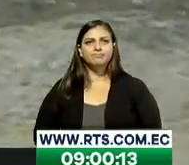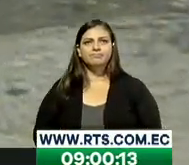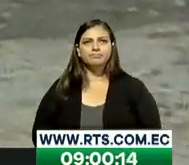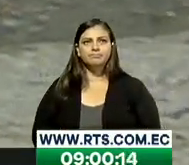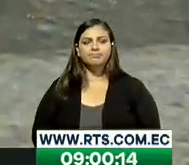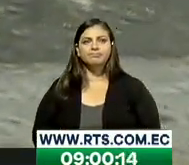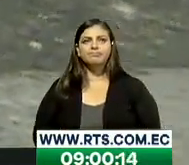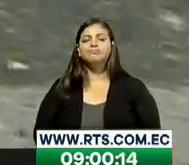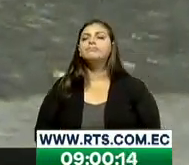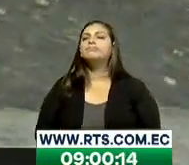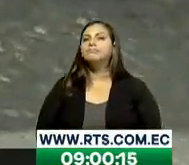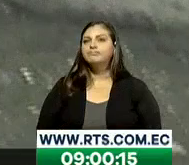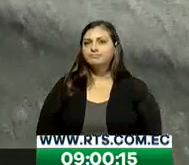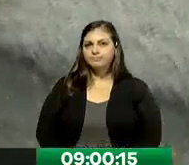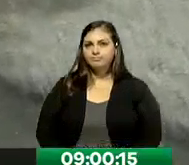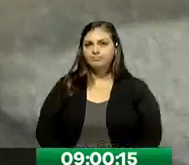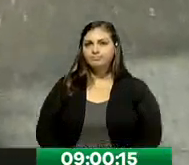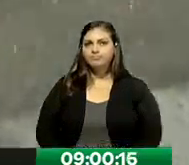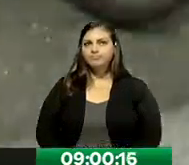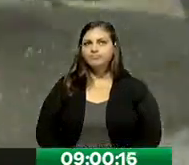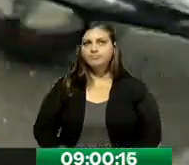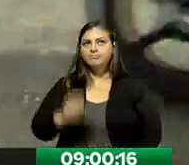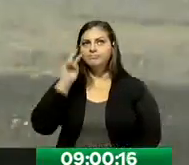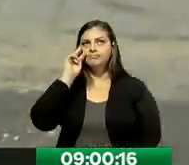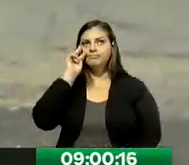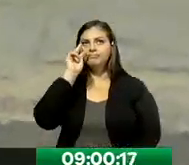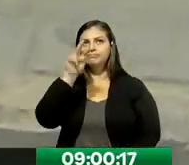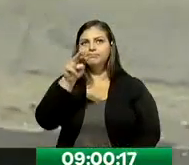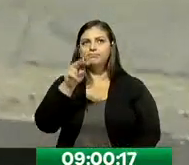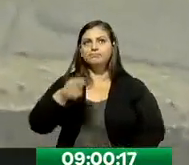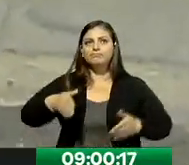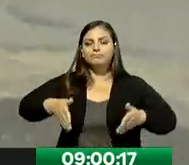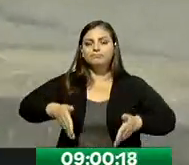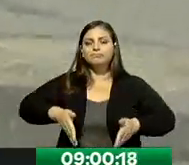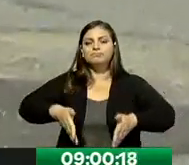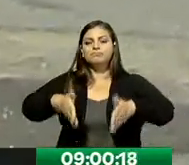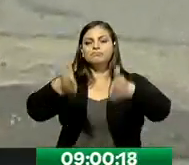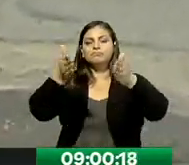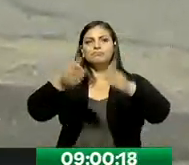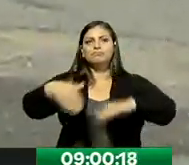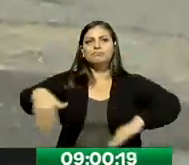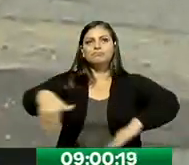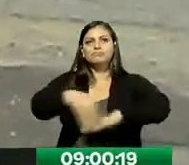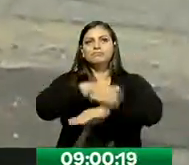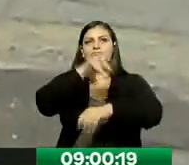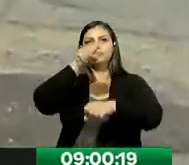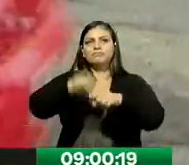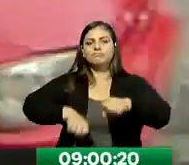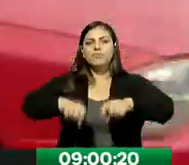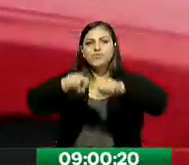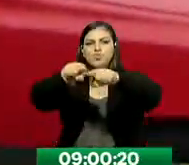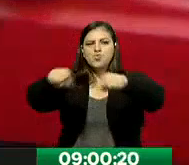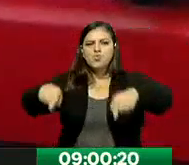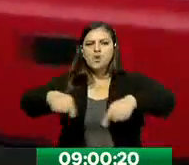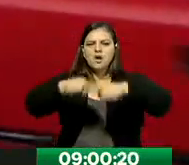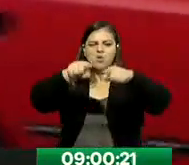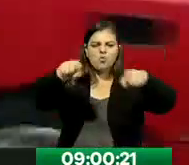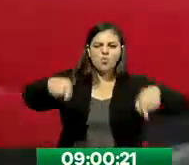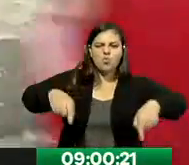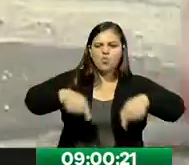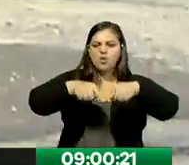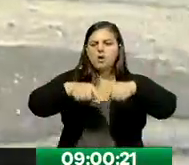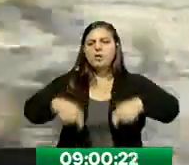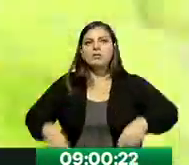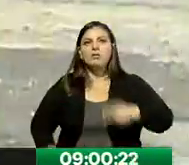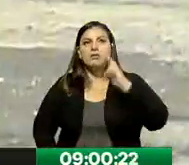Cooperativa La Concordia, calle en mal estado. Miren, los baches, aquí como ustedes se están